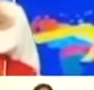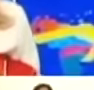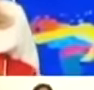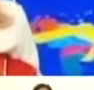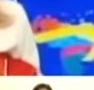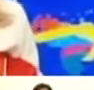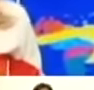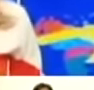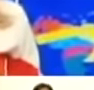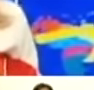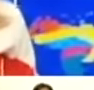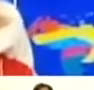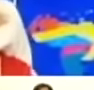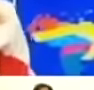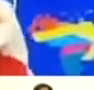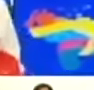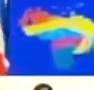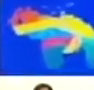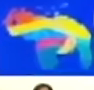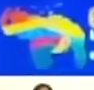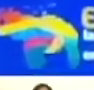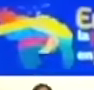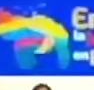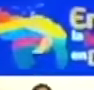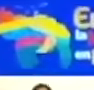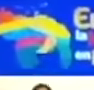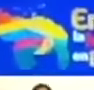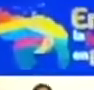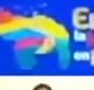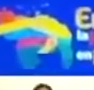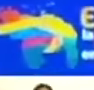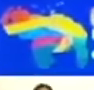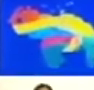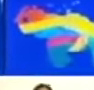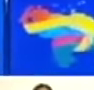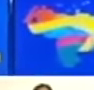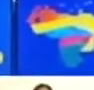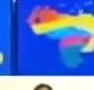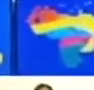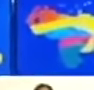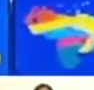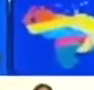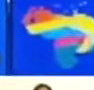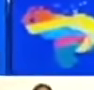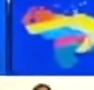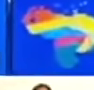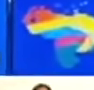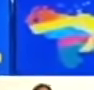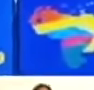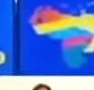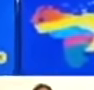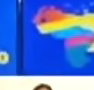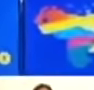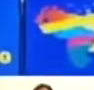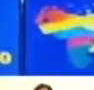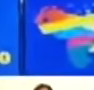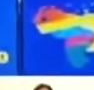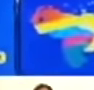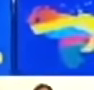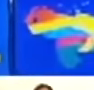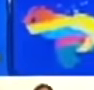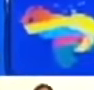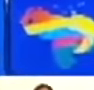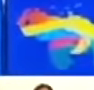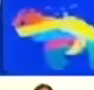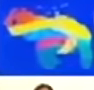claros? Mi cédula. Muy sencillo, Silita. Conversadito aquí con el CNE. CNE,